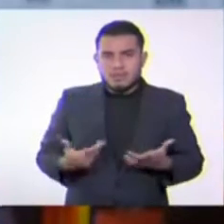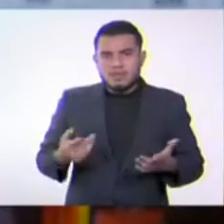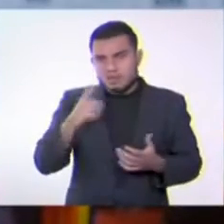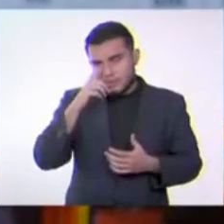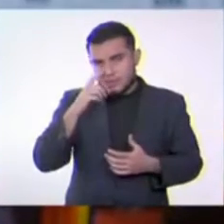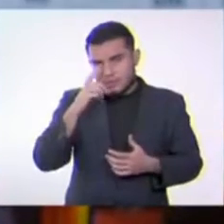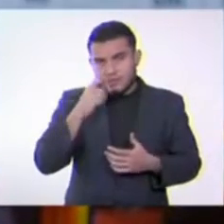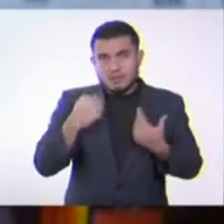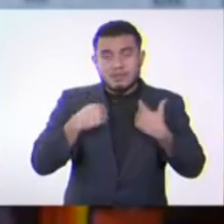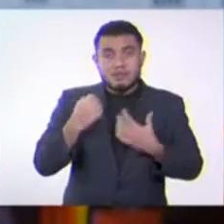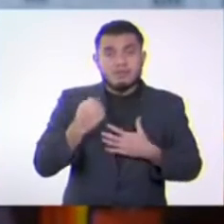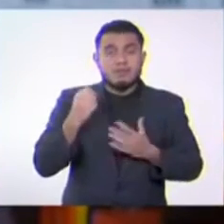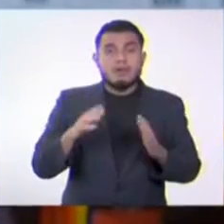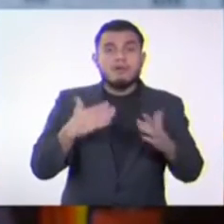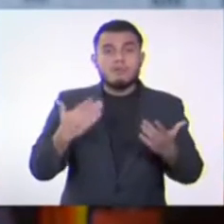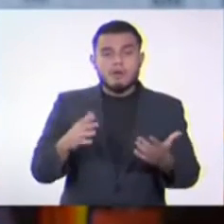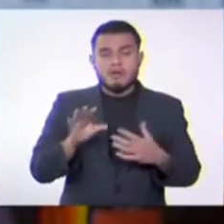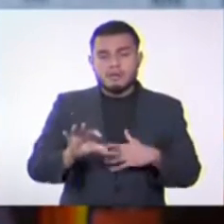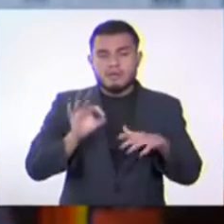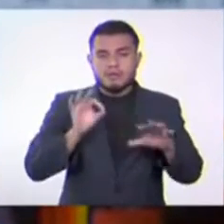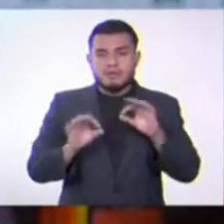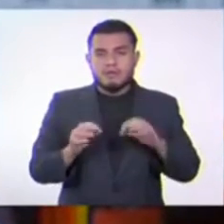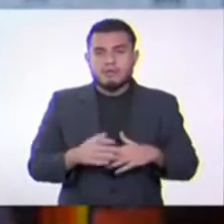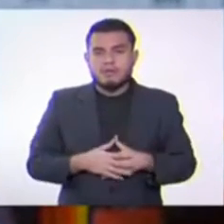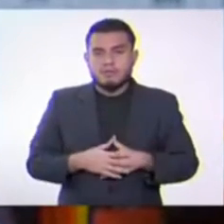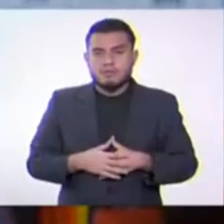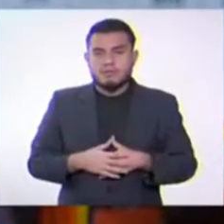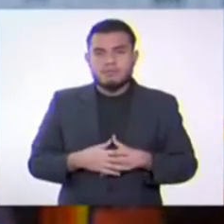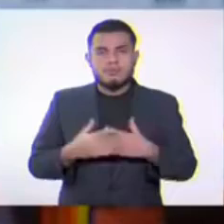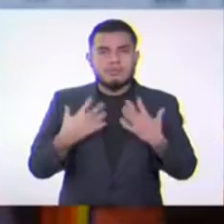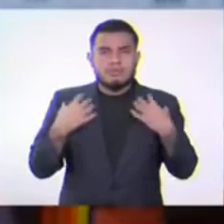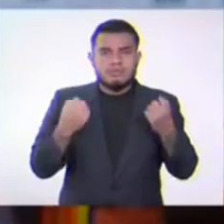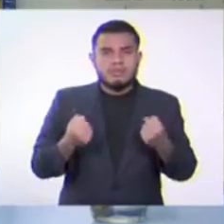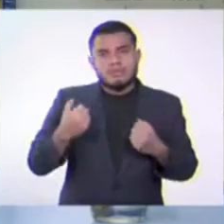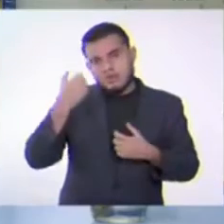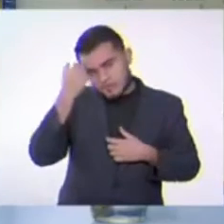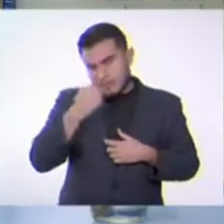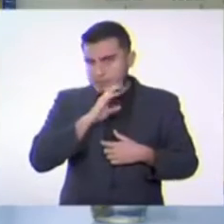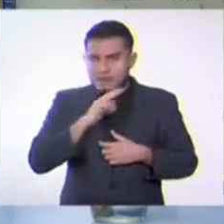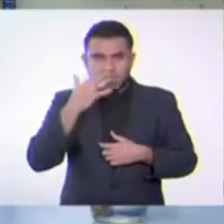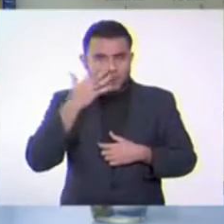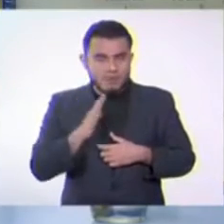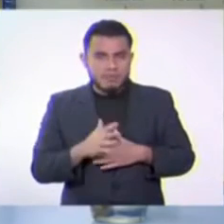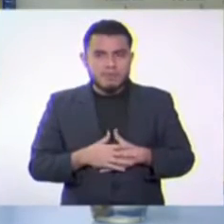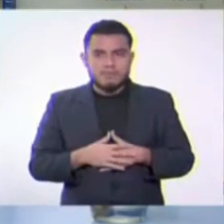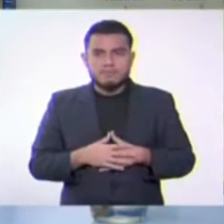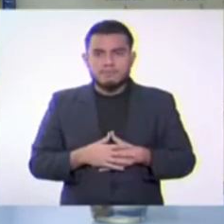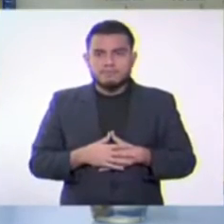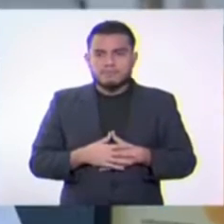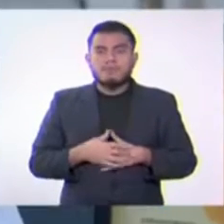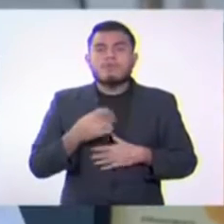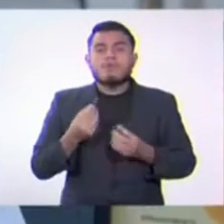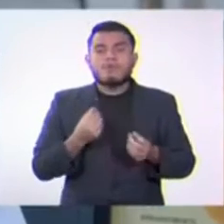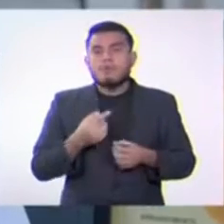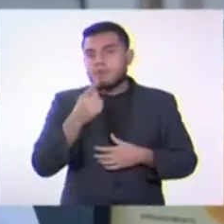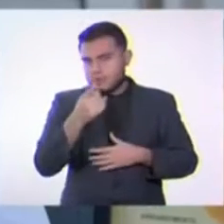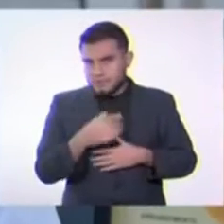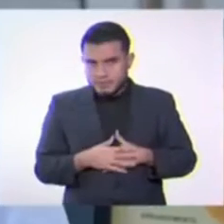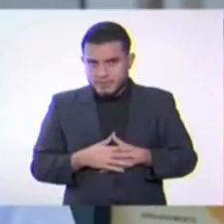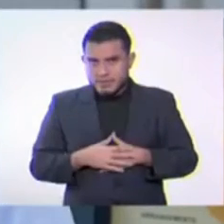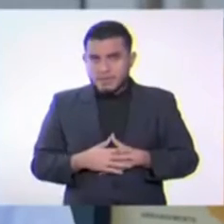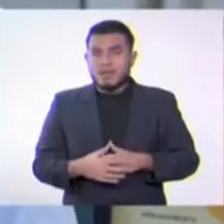clave para encontrar una cura de una enfermedad, por ejemplo. ¿Cómo la encontrarías? La manera